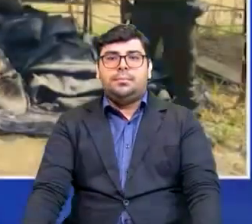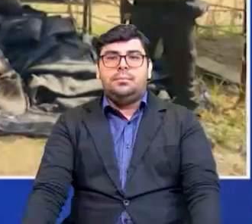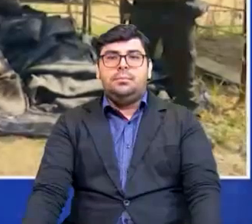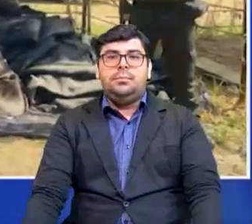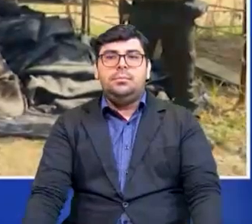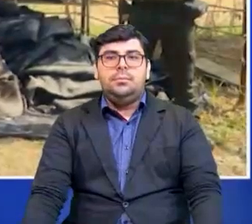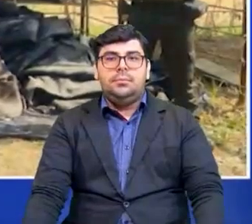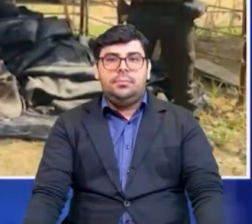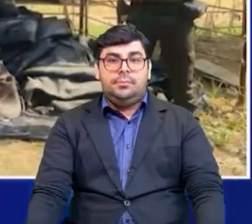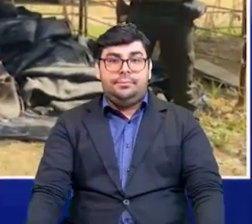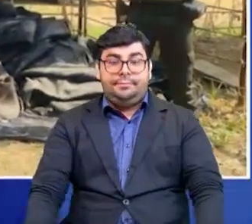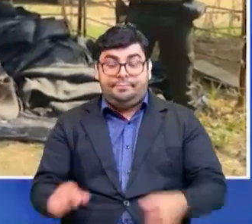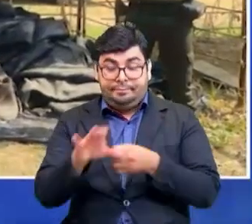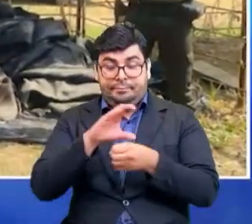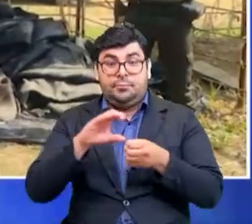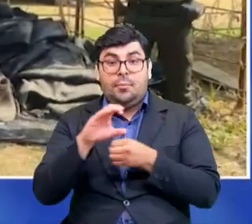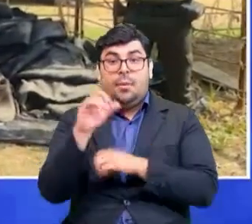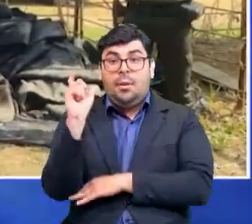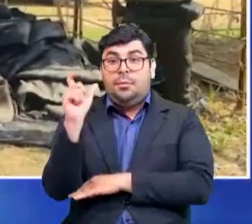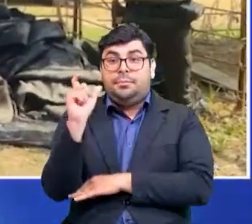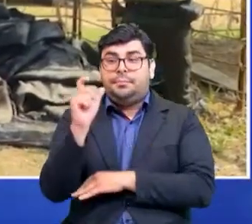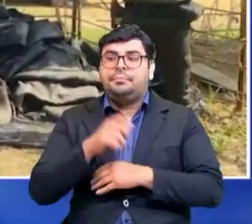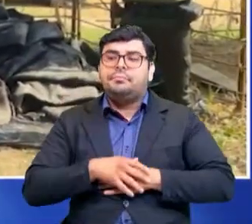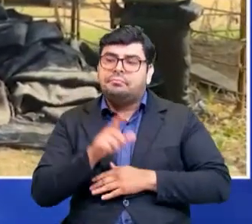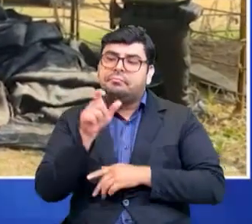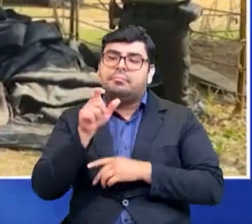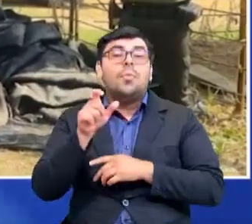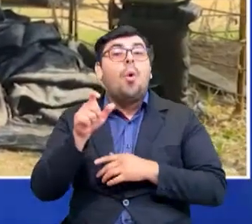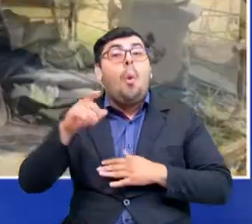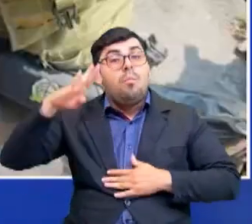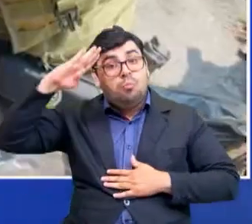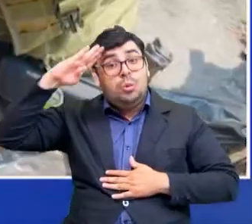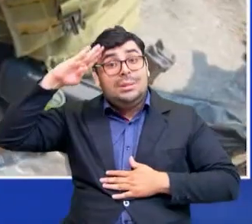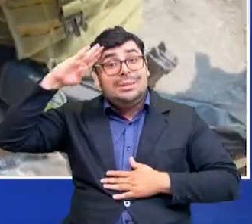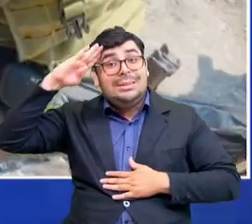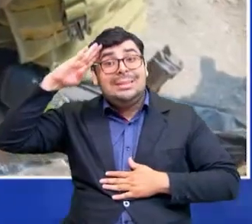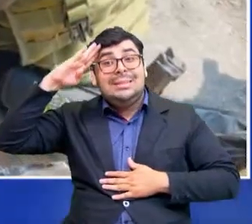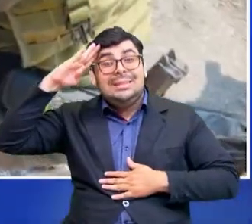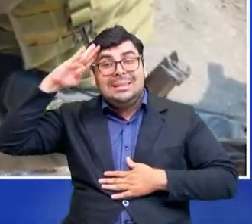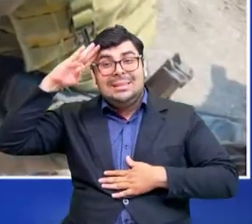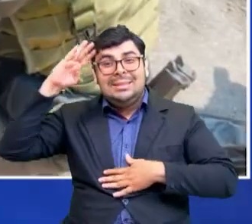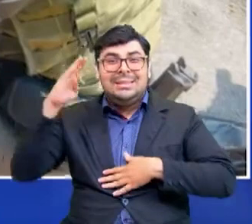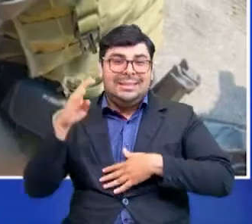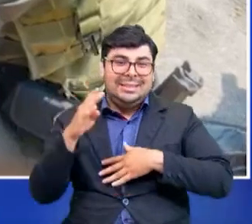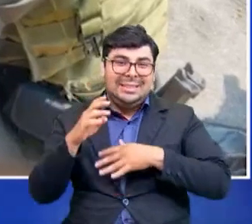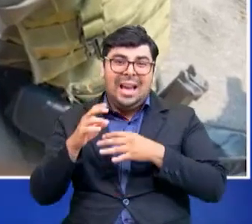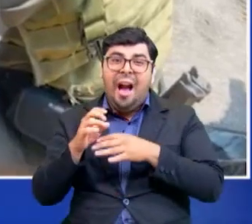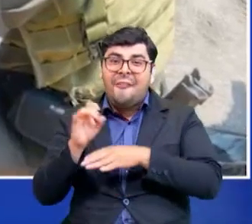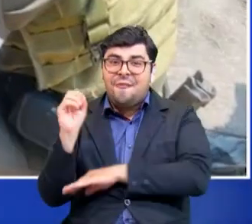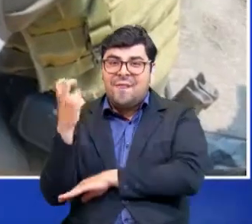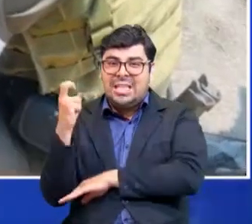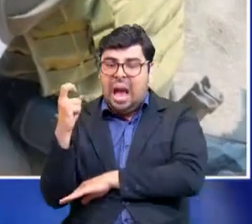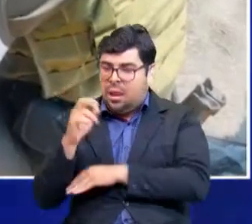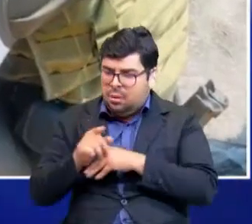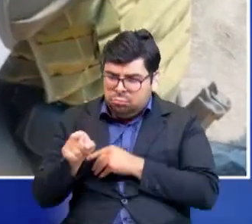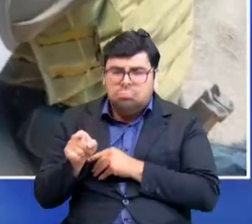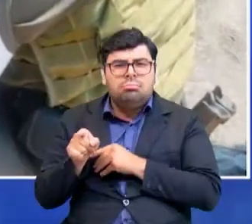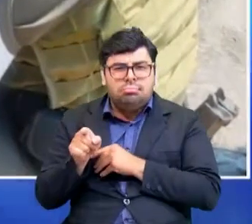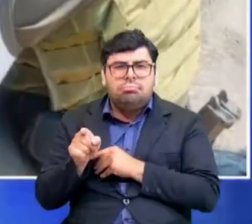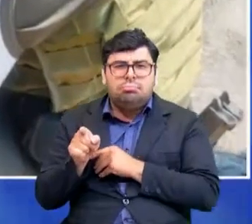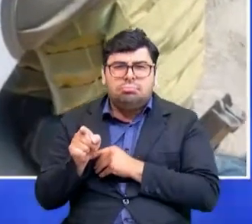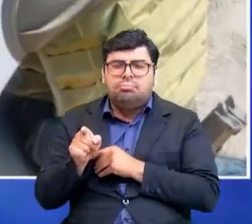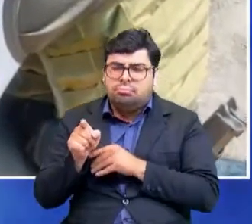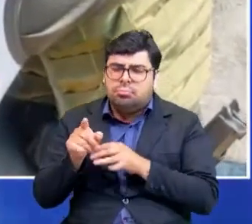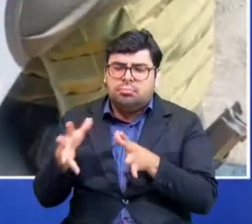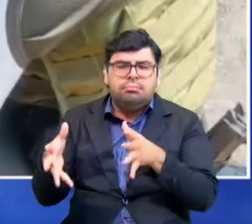Y en Cúcuta, norte de Santander, la policía fiscal y aduanera aprendió más de 5 toneladas de mercancía